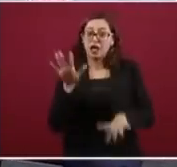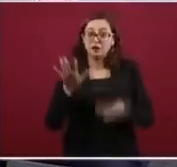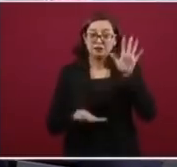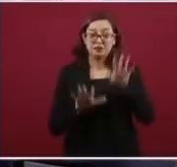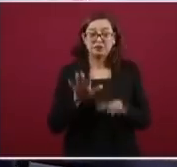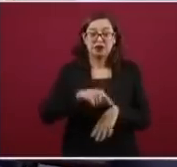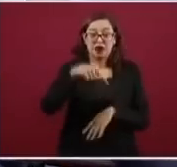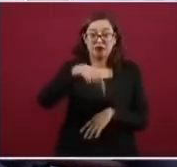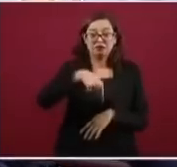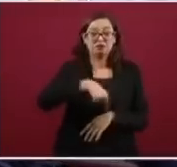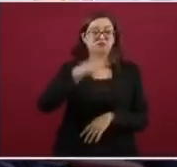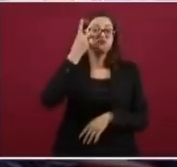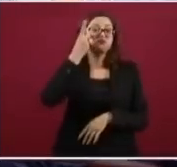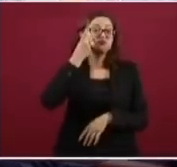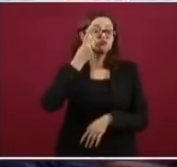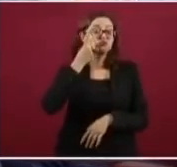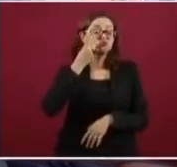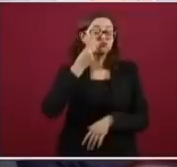dormir aquí